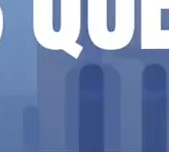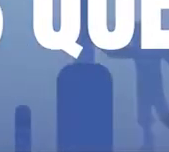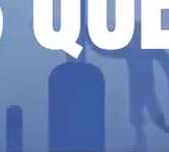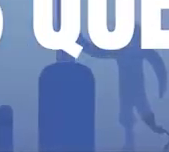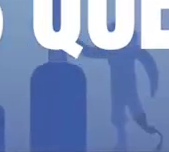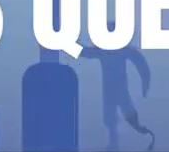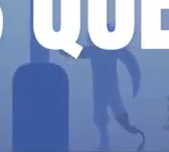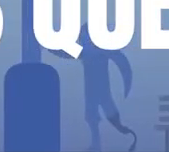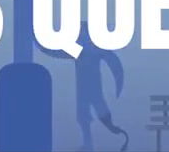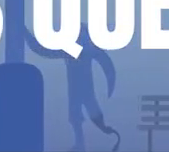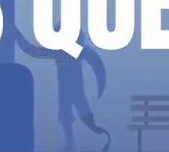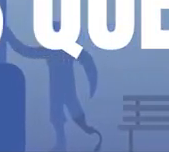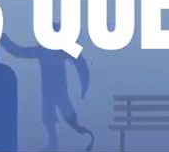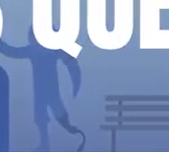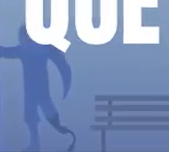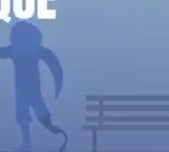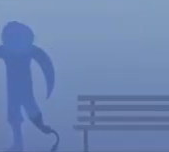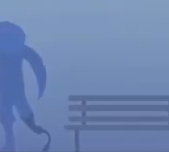¿Sabías que?